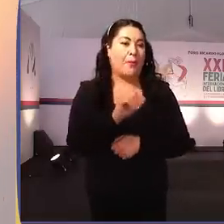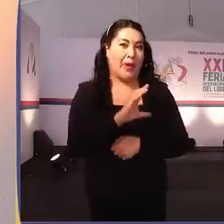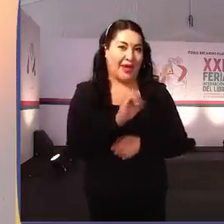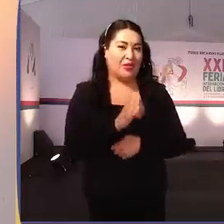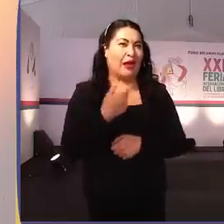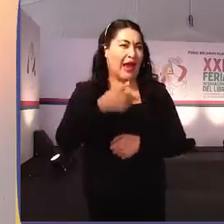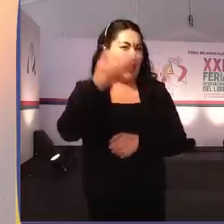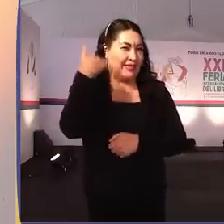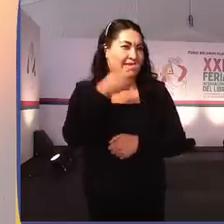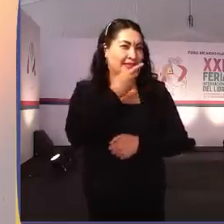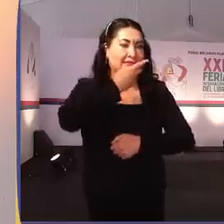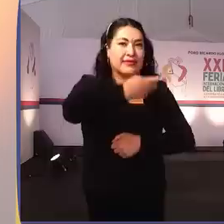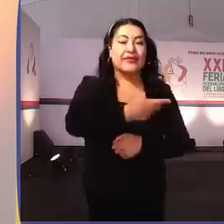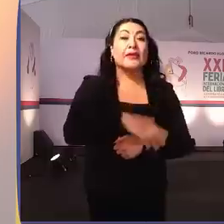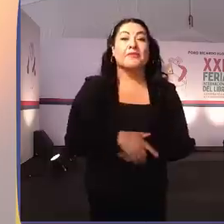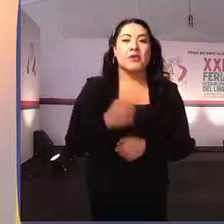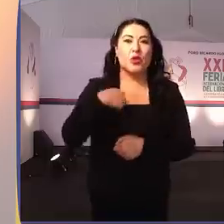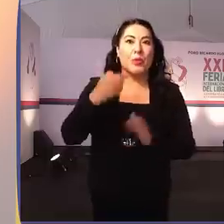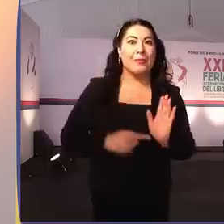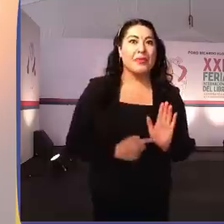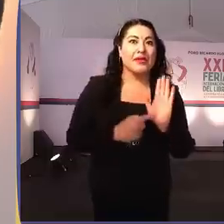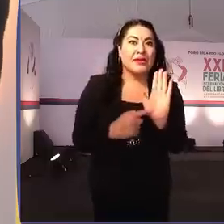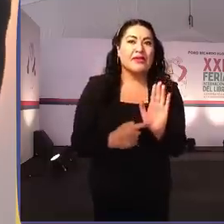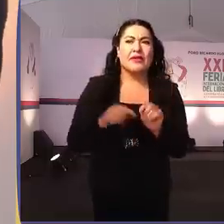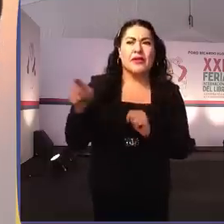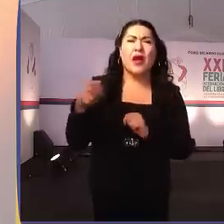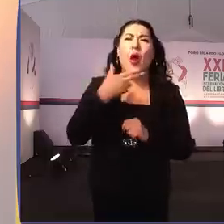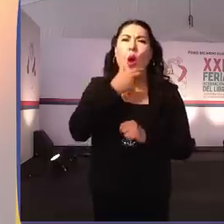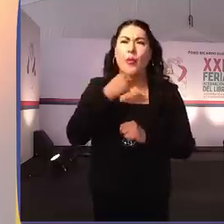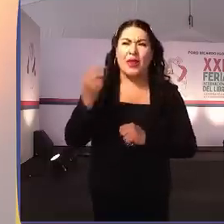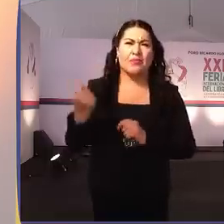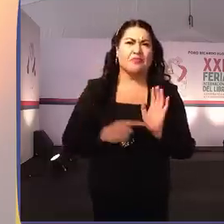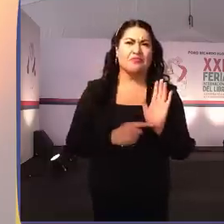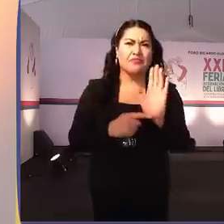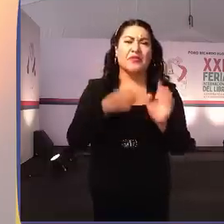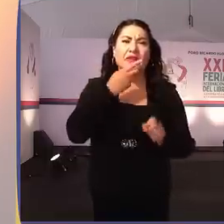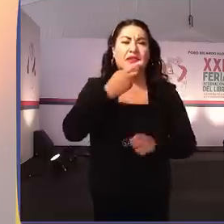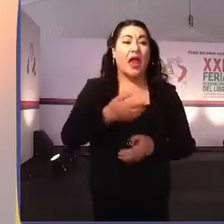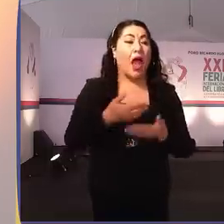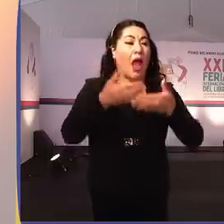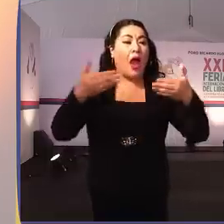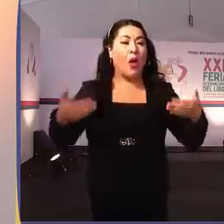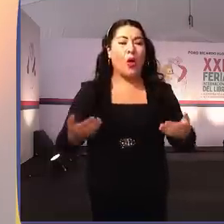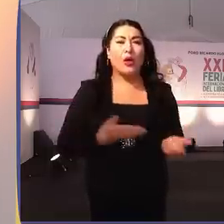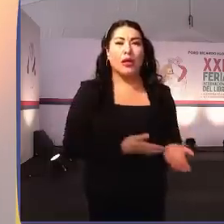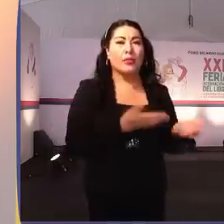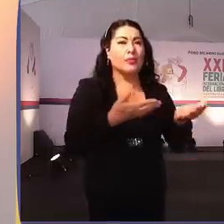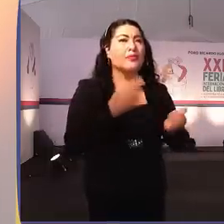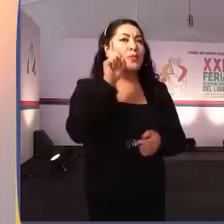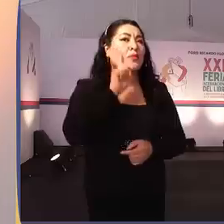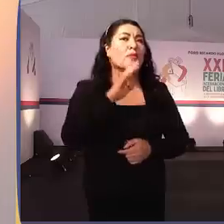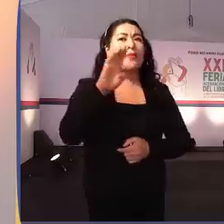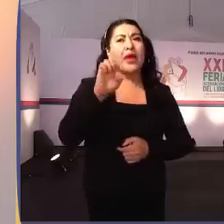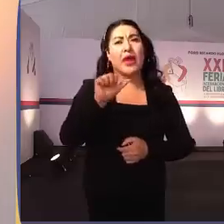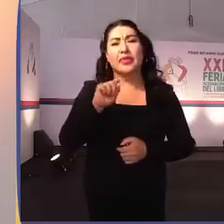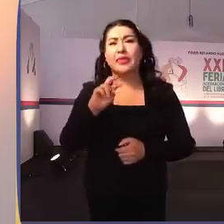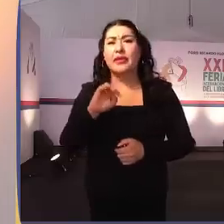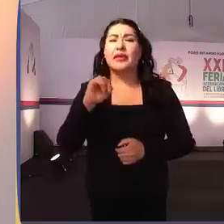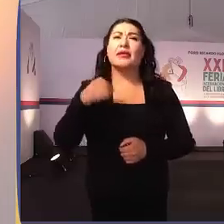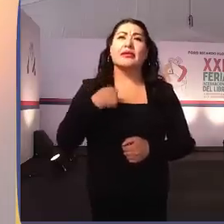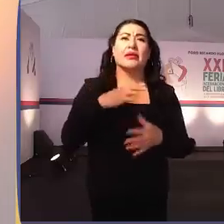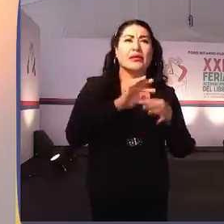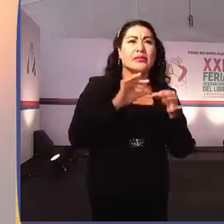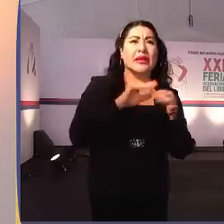como te conté, el presentador dice, y ahora va a hablar con ustedes Beatriz Gutiérrez, etcétera.